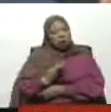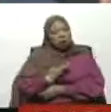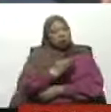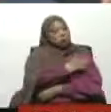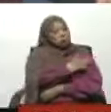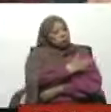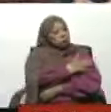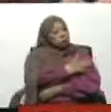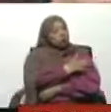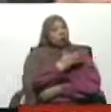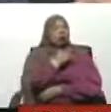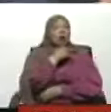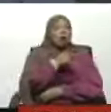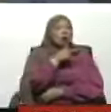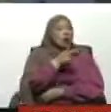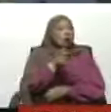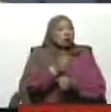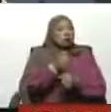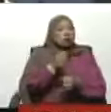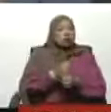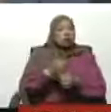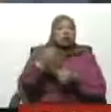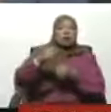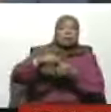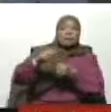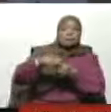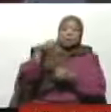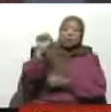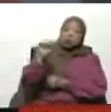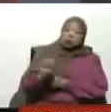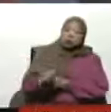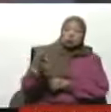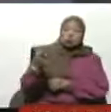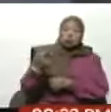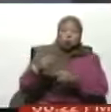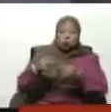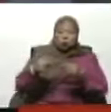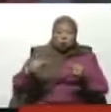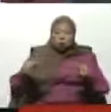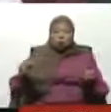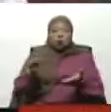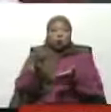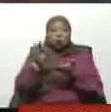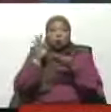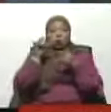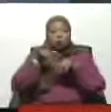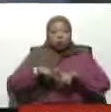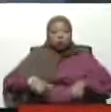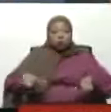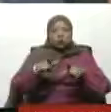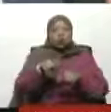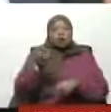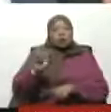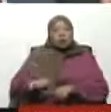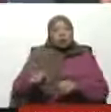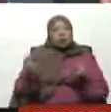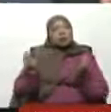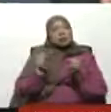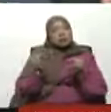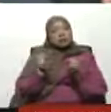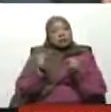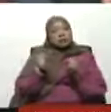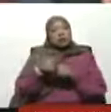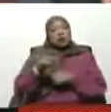opositores nos están echando mucha vaina en el sur del lago, en el eje cafetalero, por allá en la zona andina de Barinas, en el eje llanero